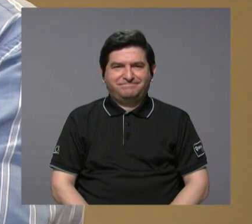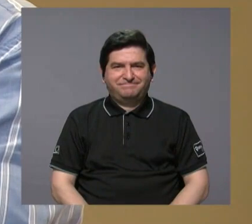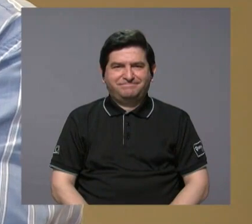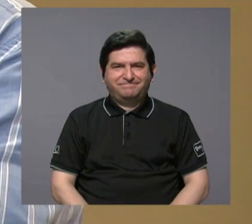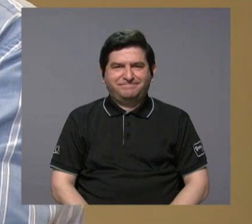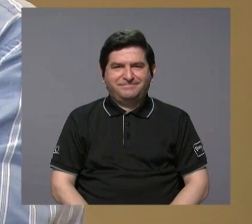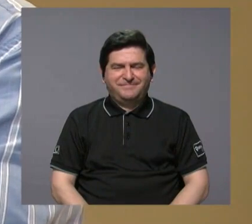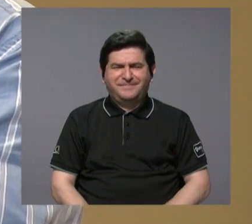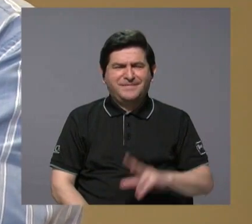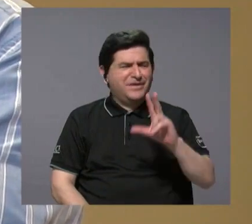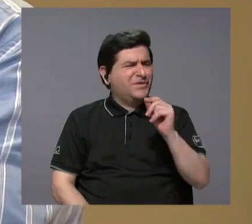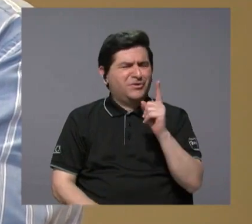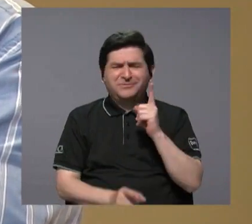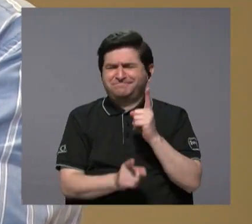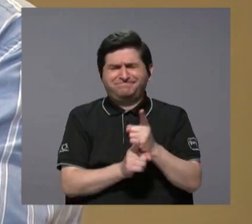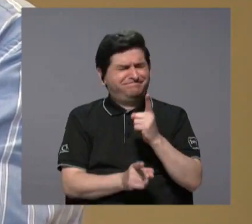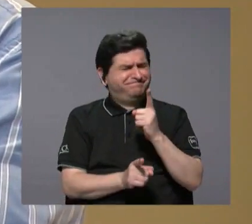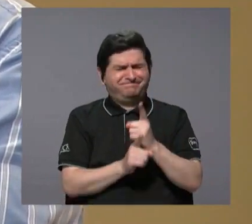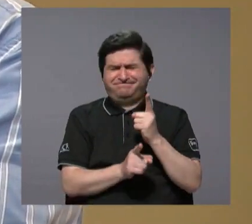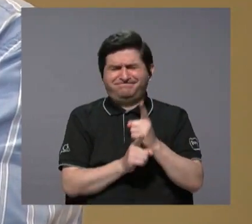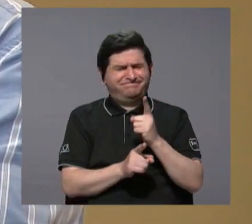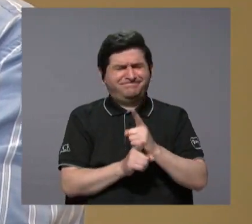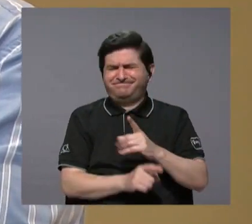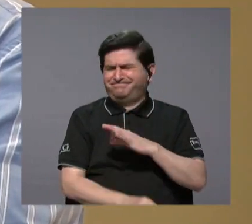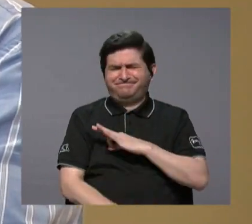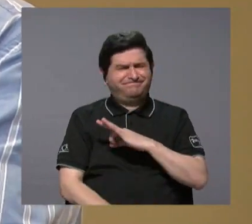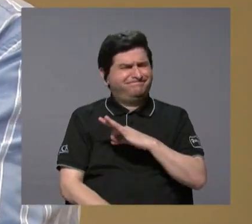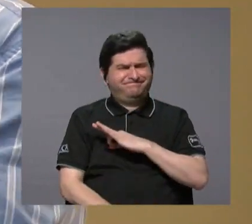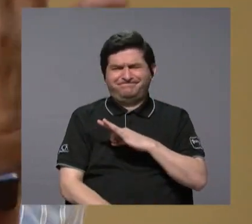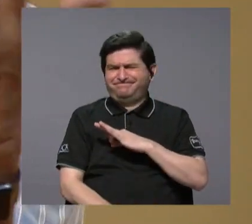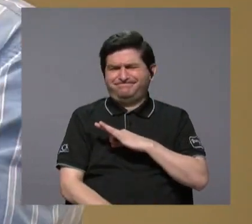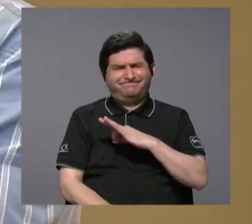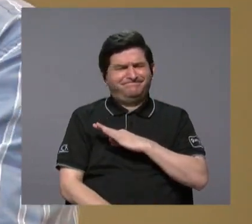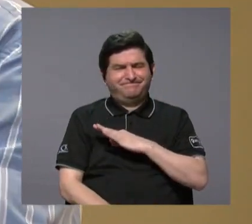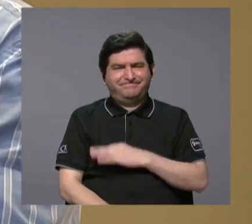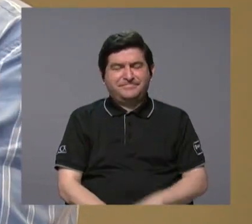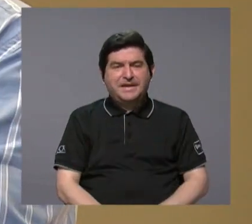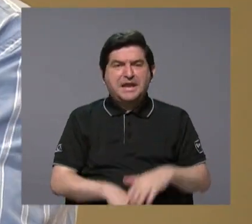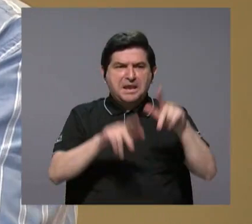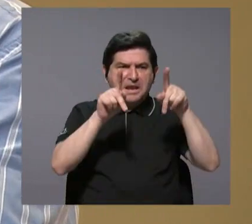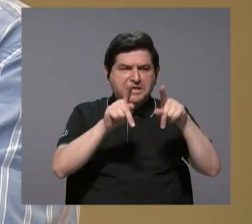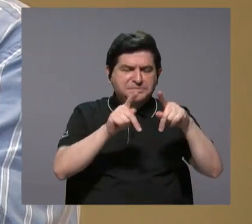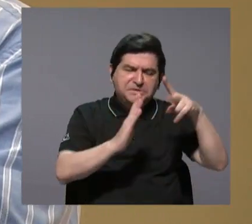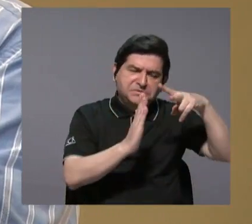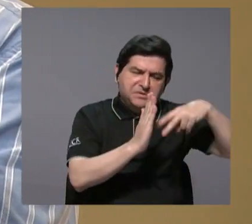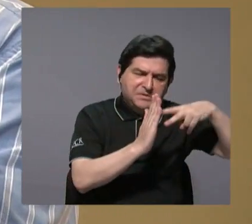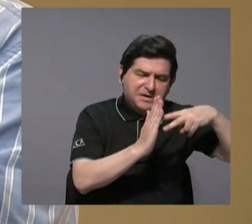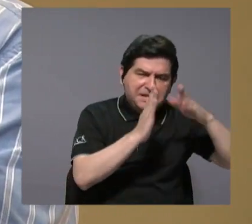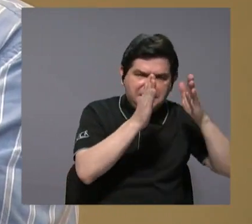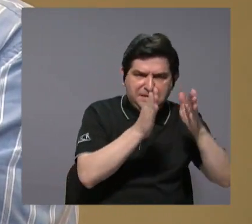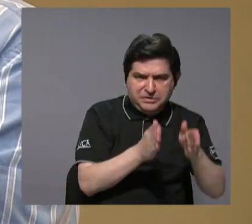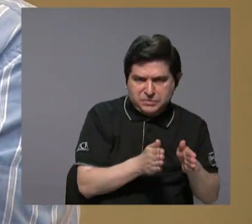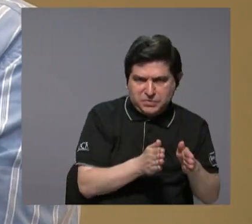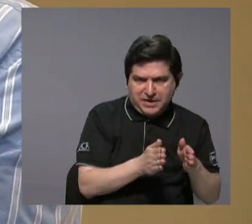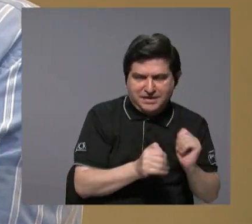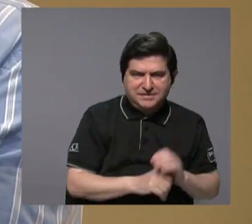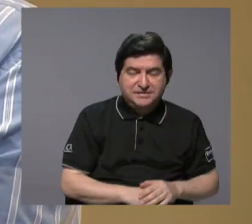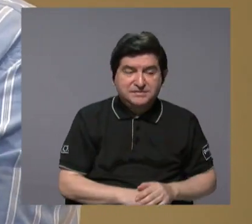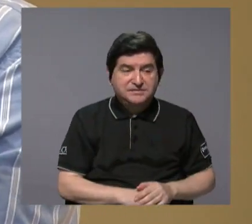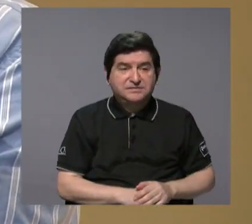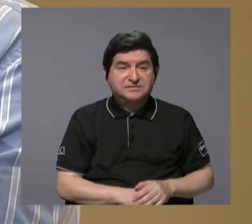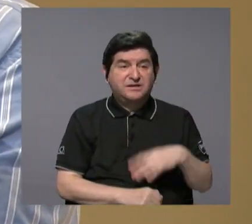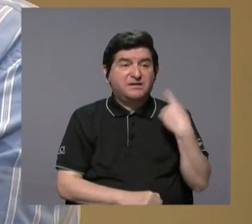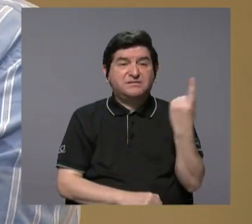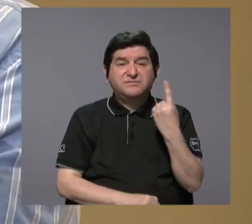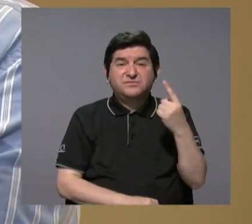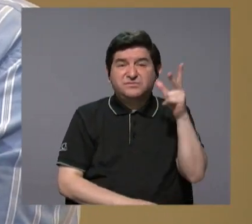lo inconveniente de que la audiencia, los lectores, se oigan